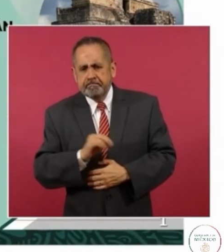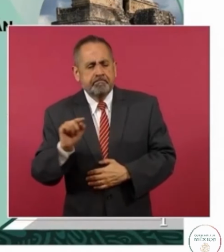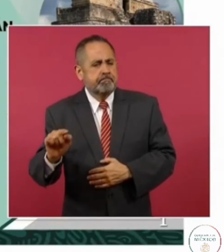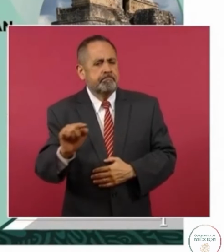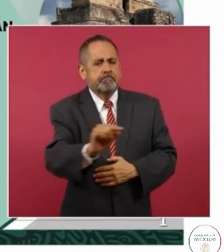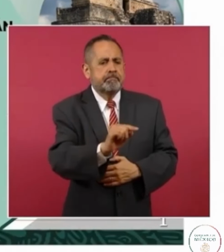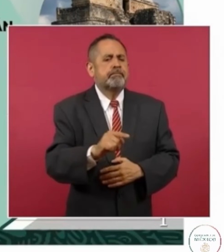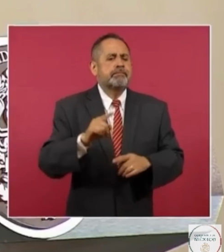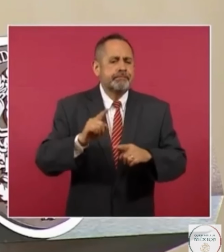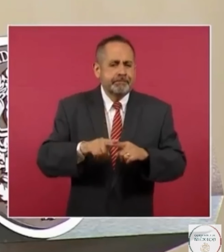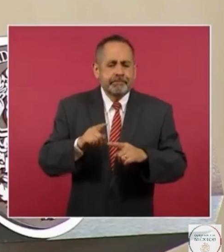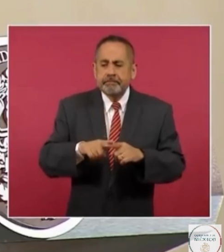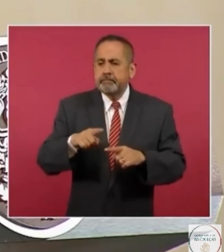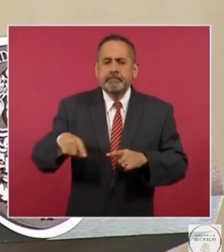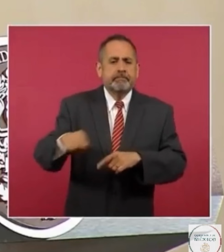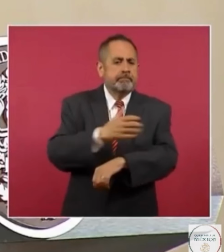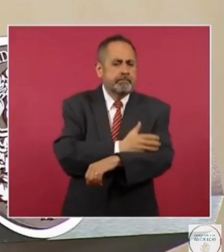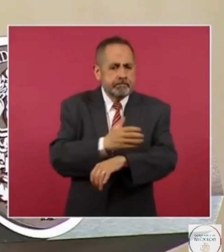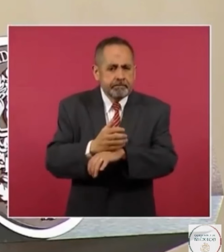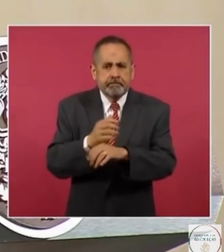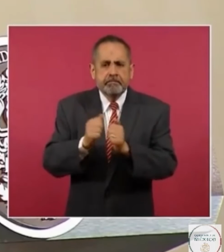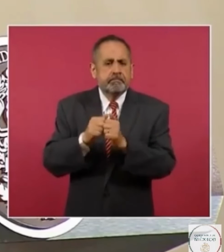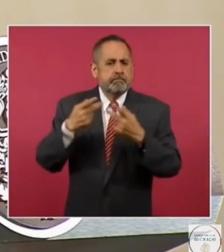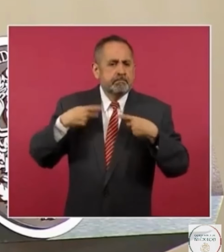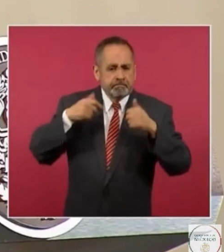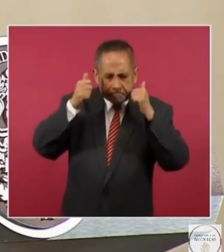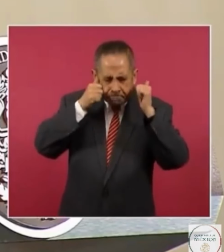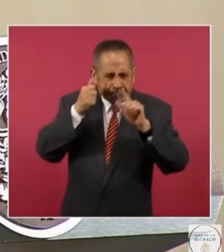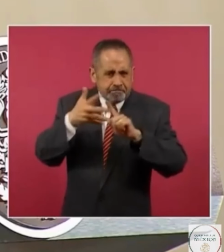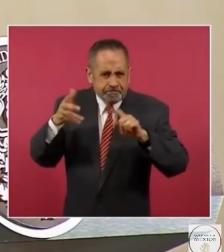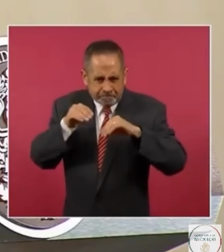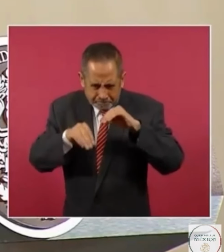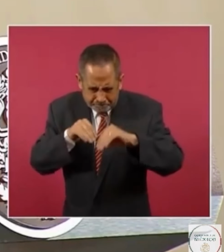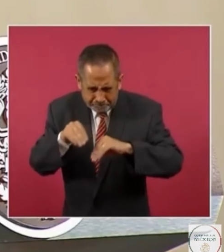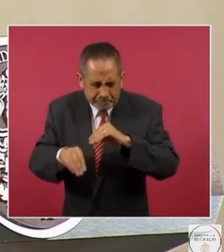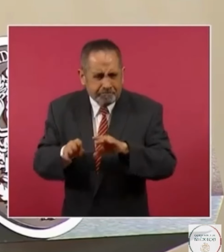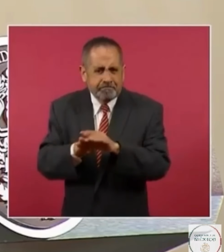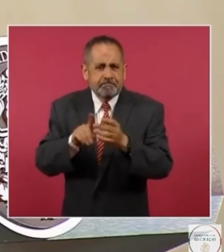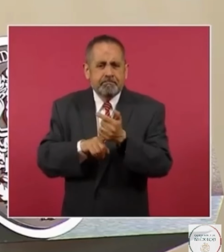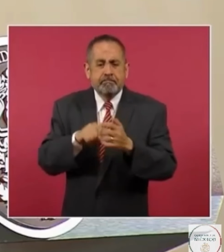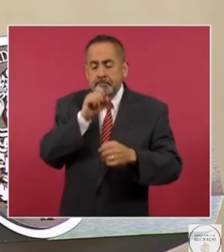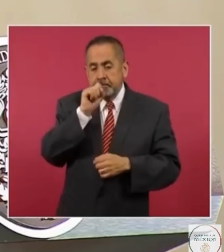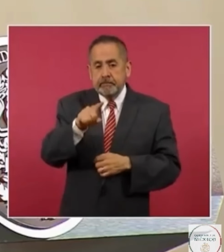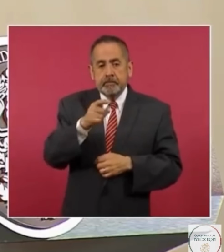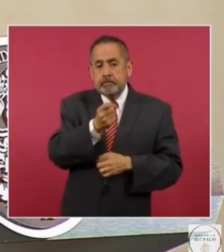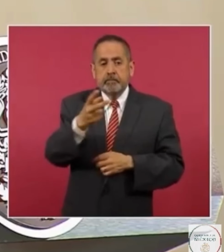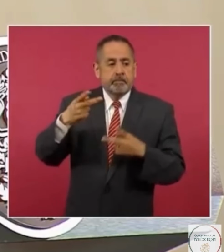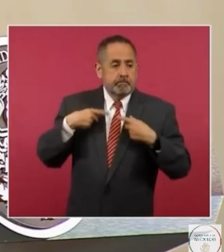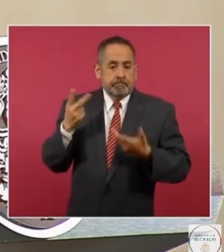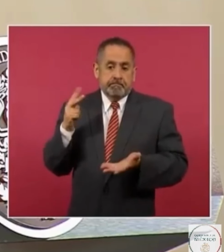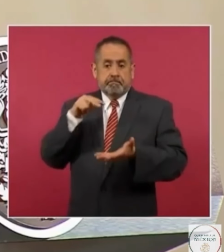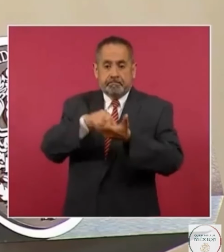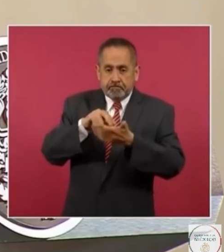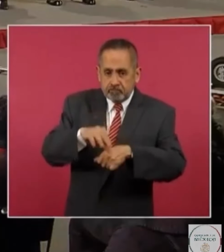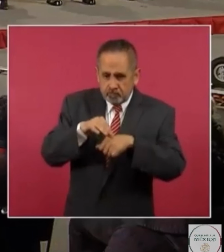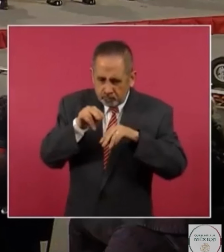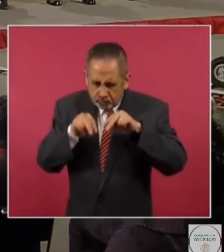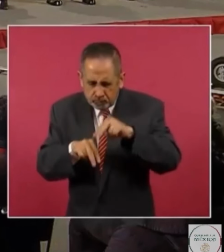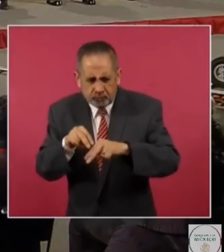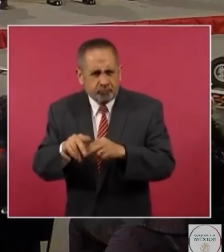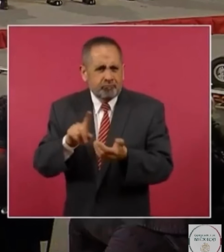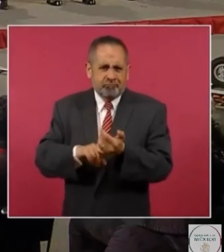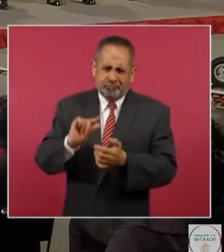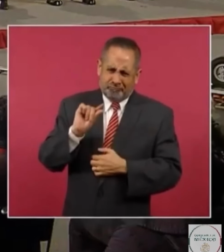hecho los compañeros arqueólogos, por supuesto también antropólogos físicos y profesionistas